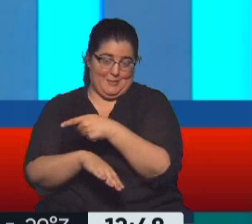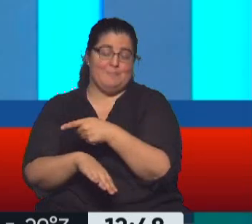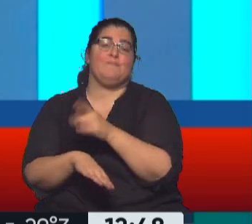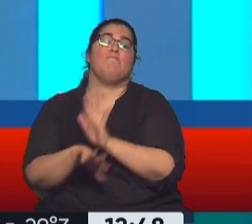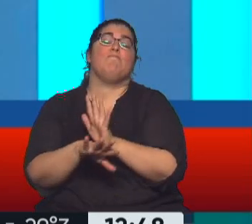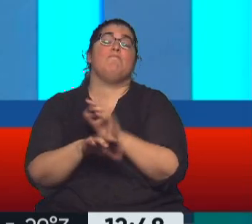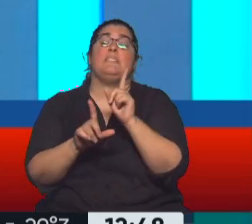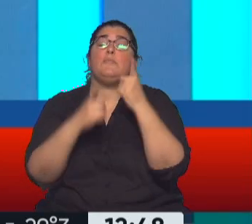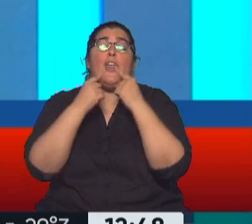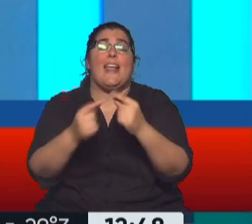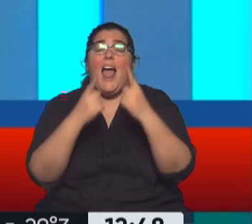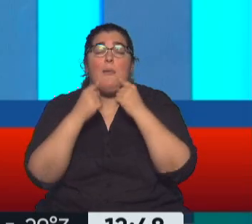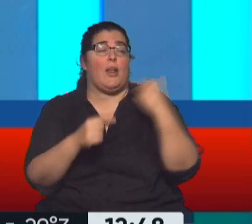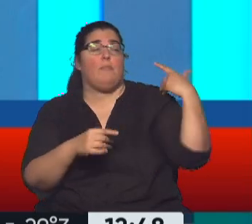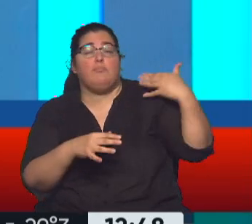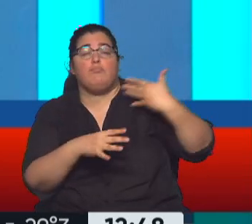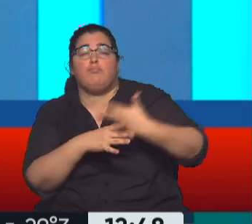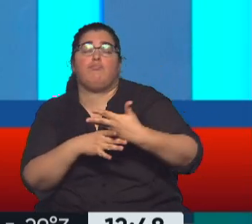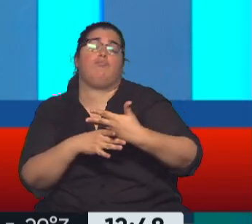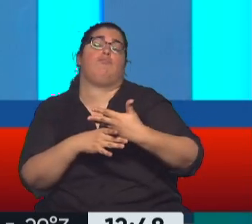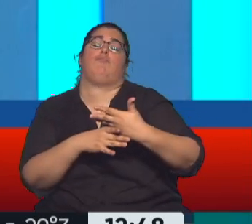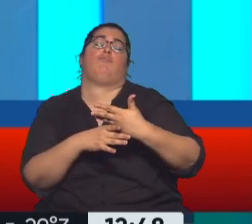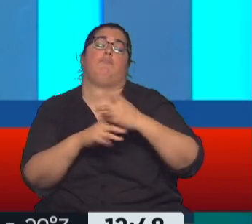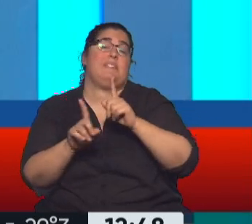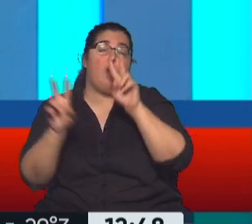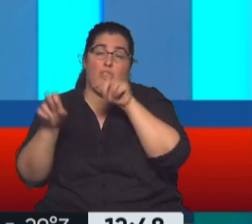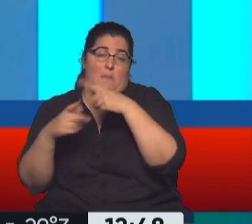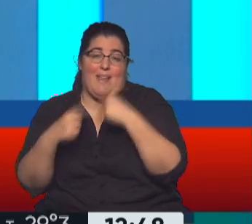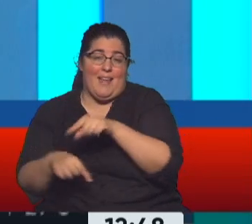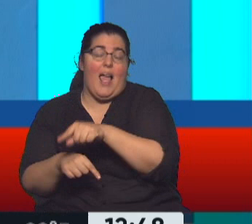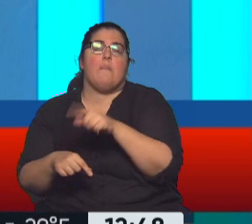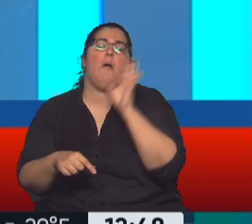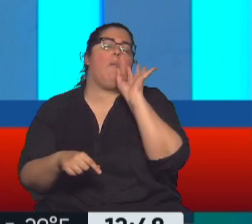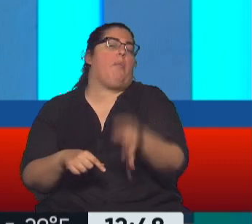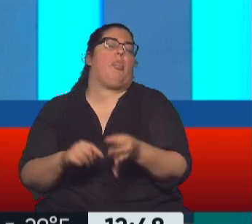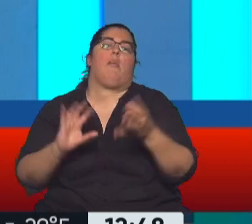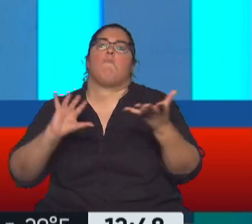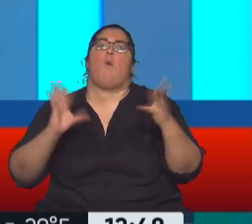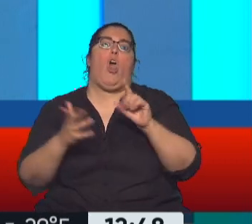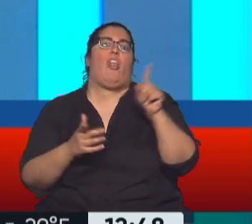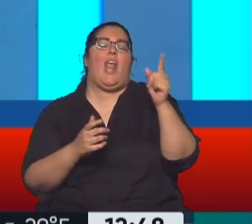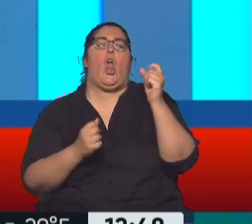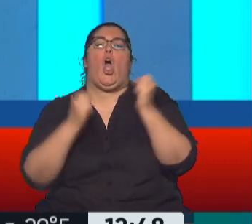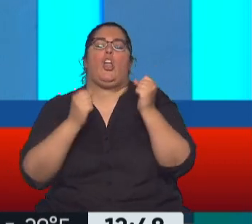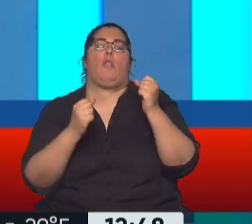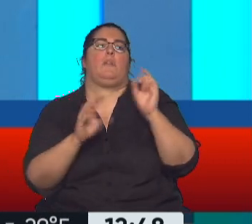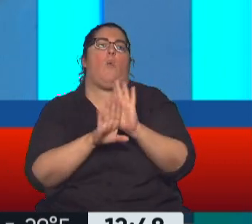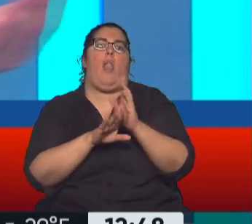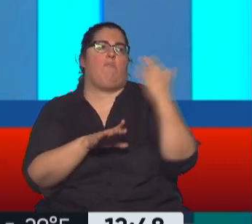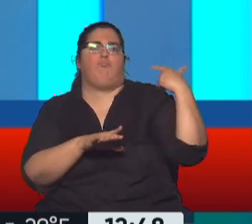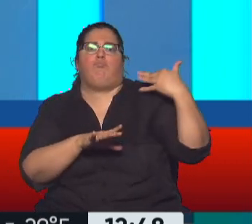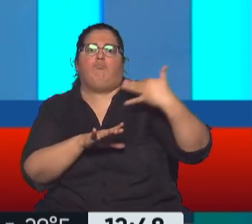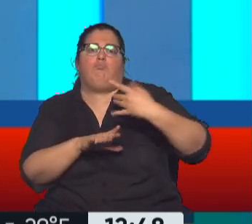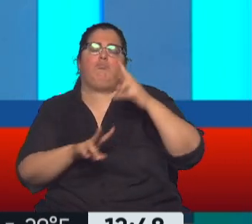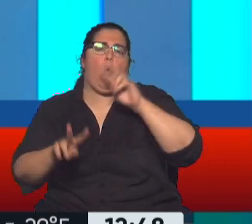lo que demuestra es el agotamiento del modelo neoliberal chileno y de la herencia institucional constituida en torno